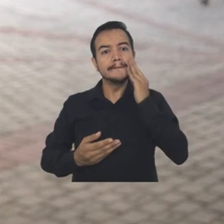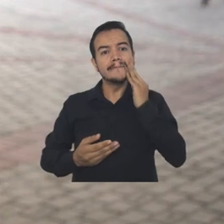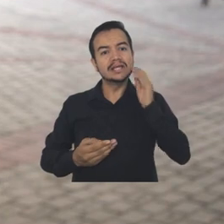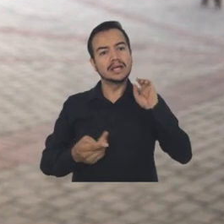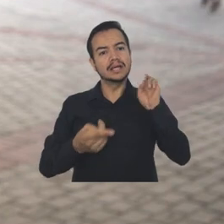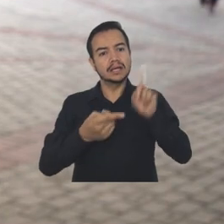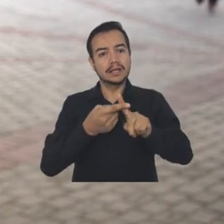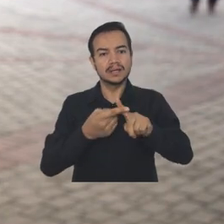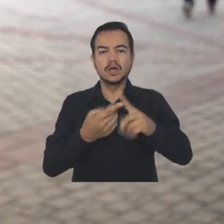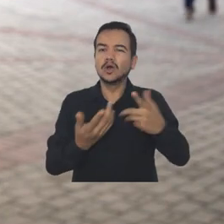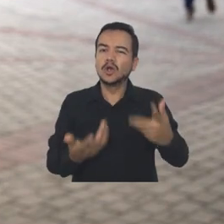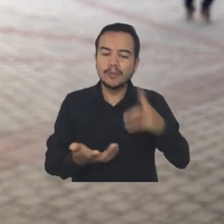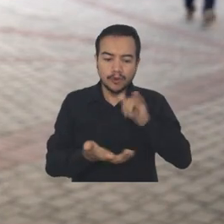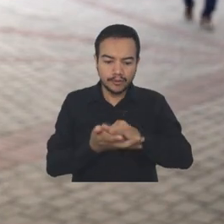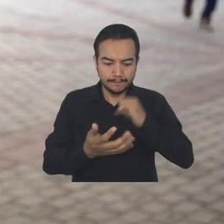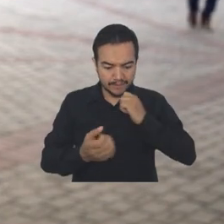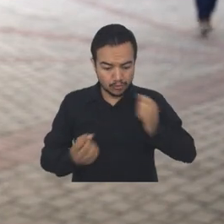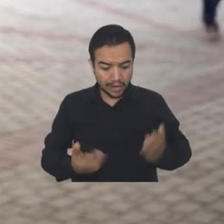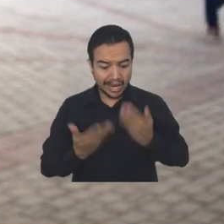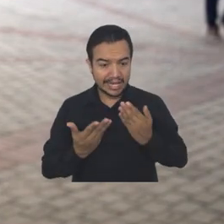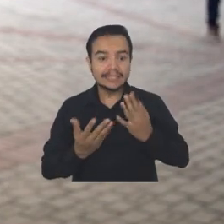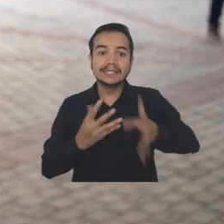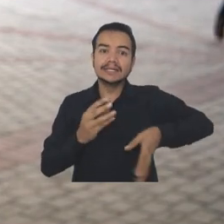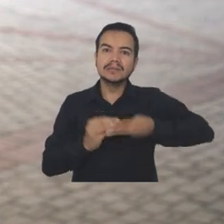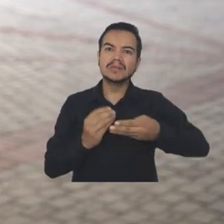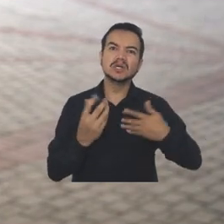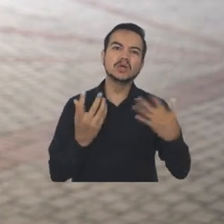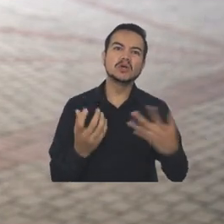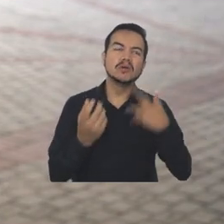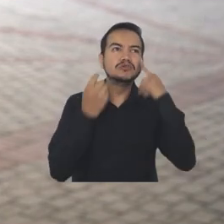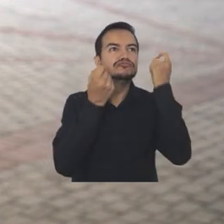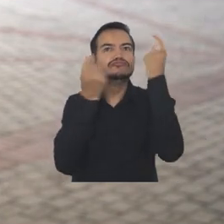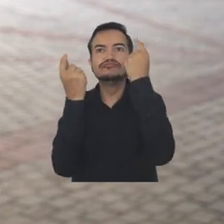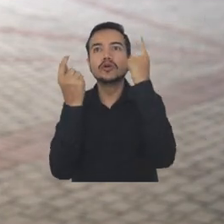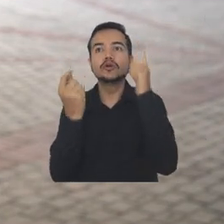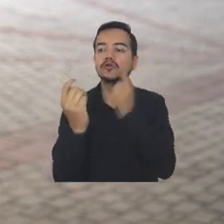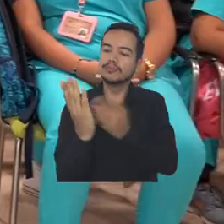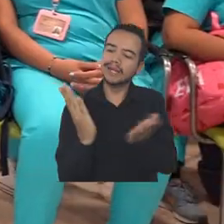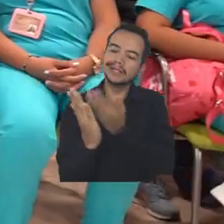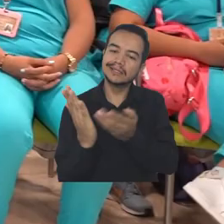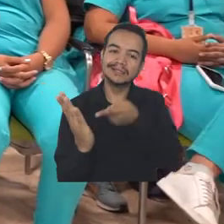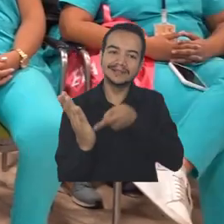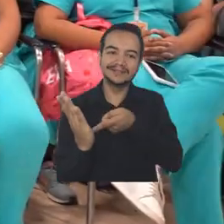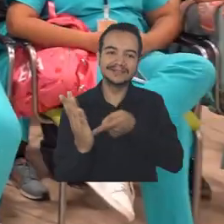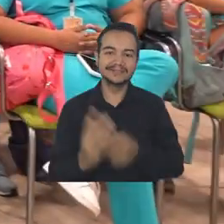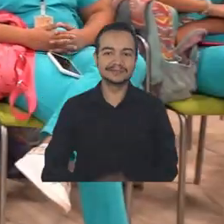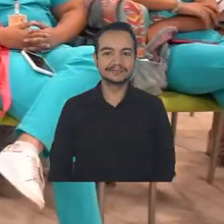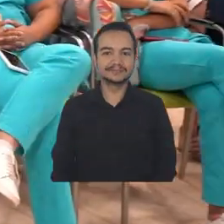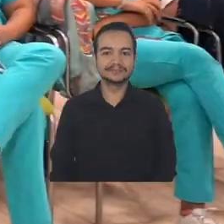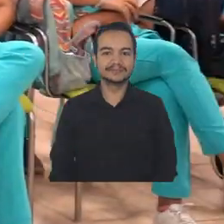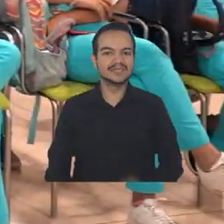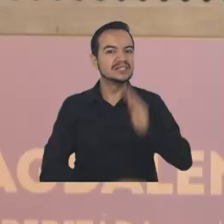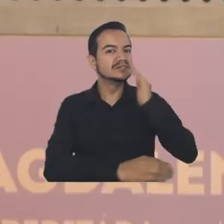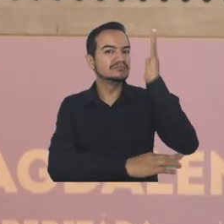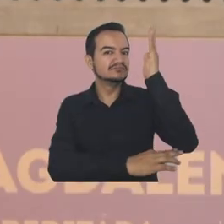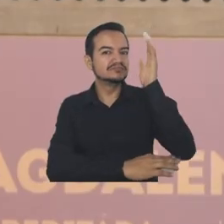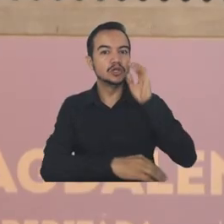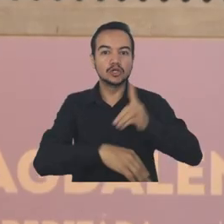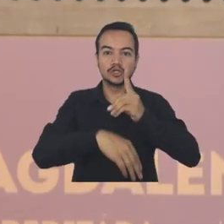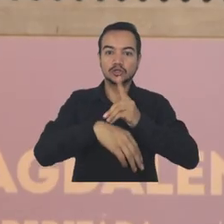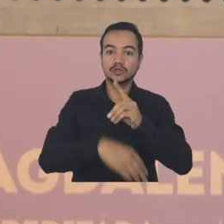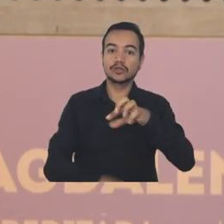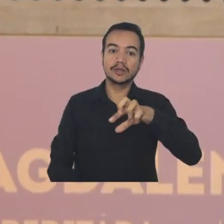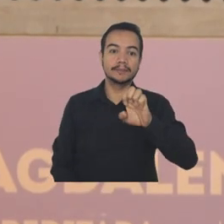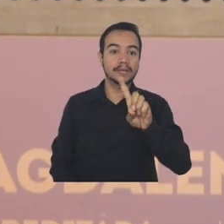de nuestro ser, sino de lo que podemos comprender a través de los libros. La conferencia estuvo a cargo del doctor Pedro